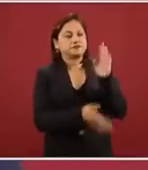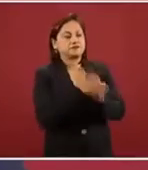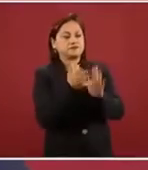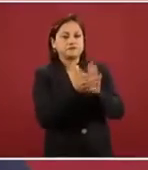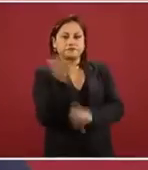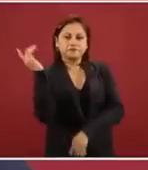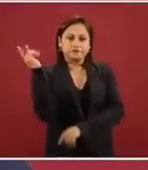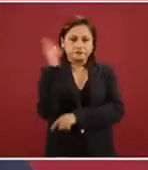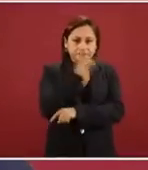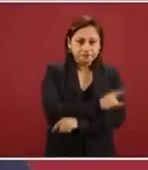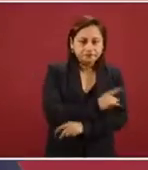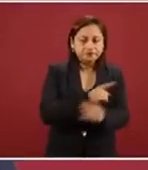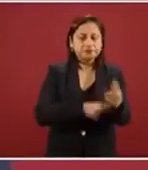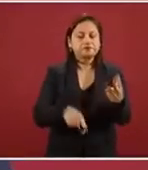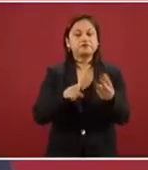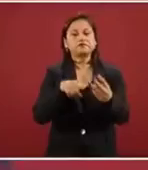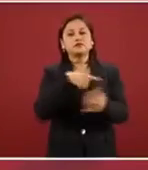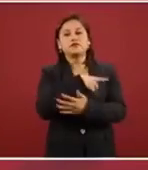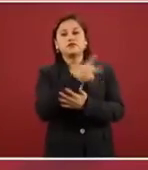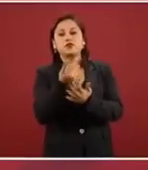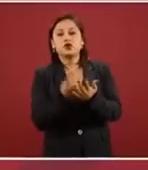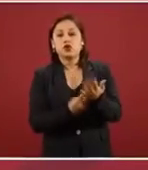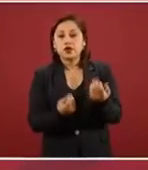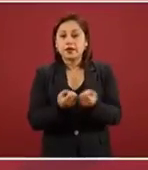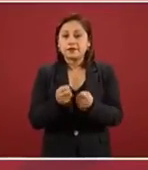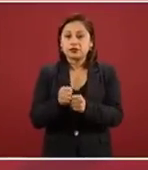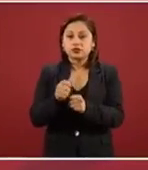programas sociales, para seguir